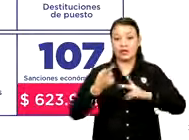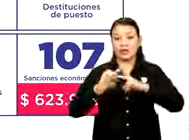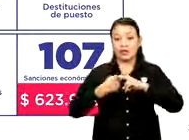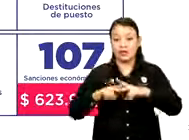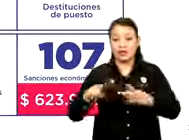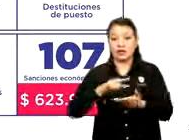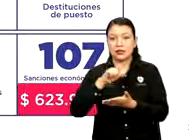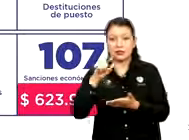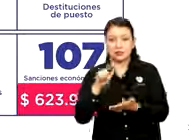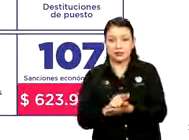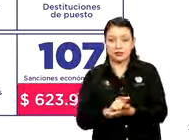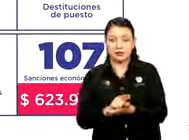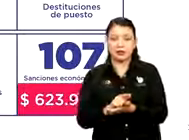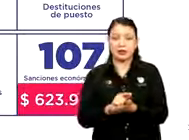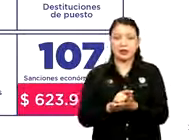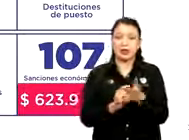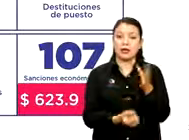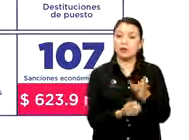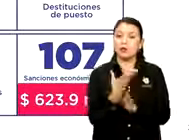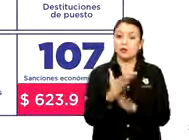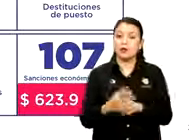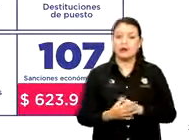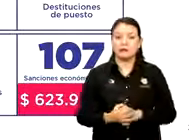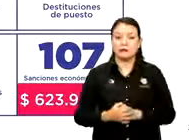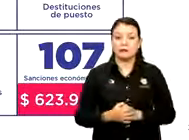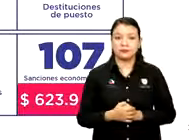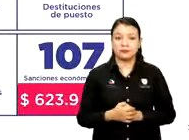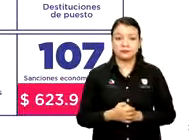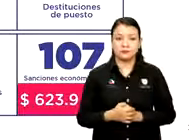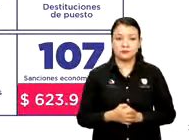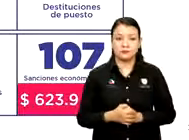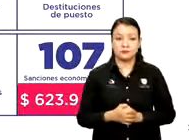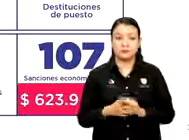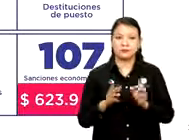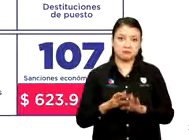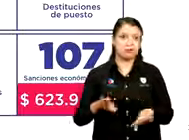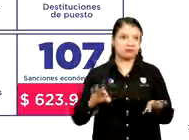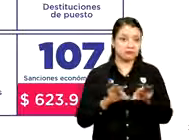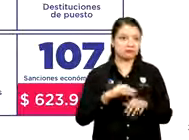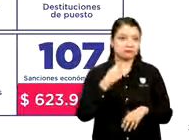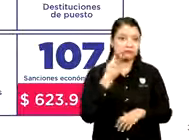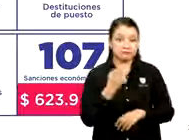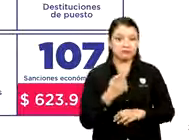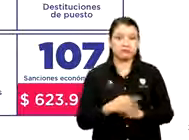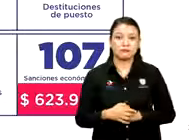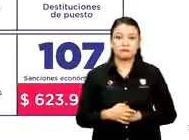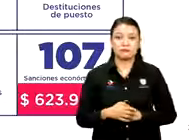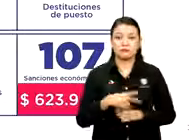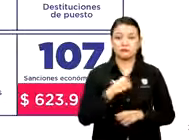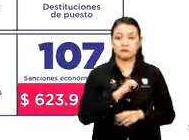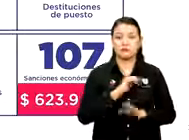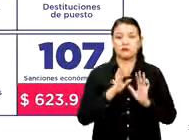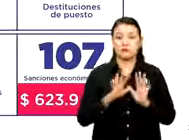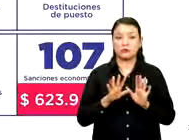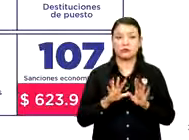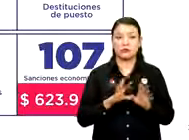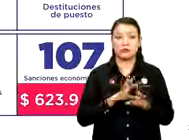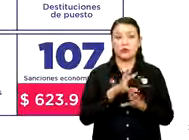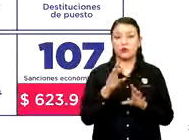general de responsabilidades administrativas muy importante comentar y compartir que se han emitido ya 216